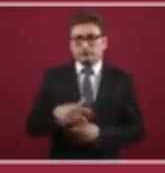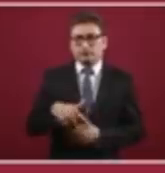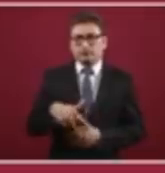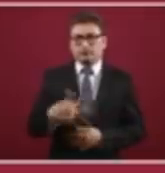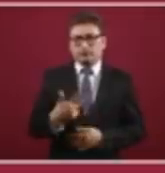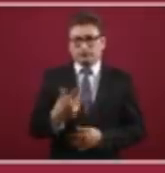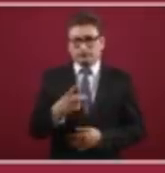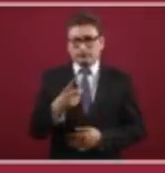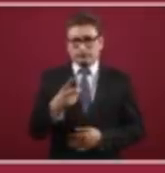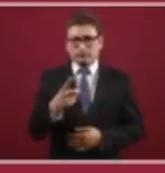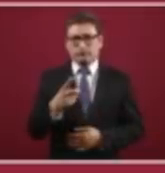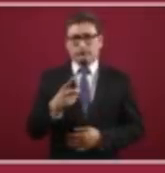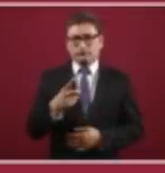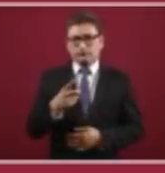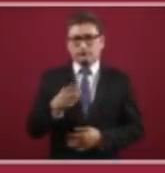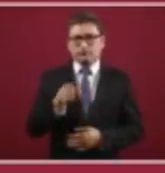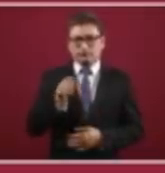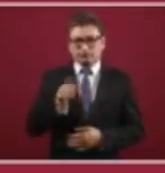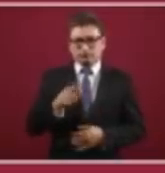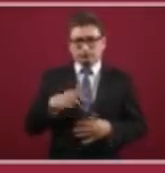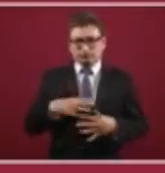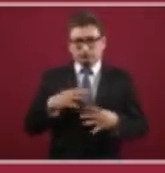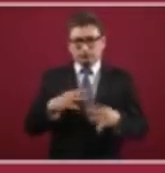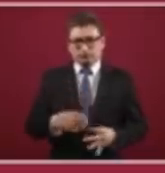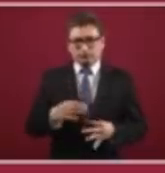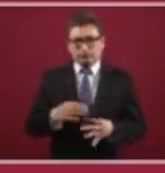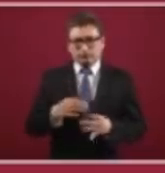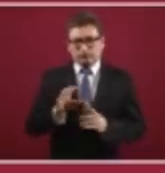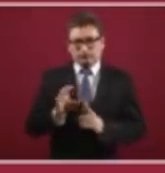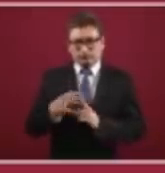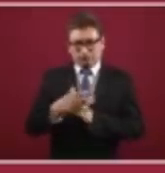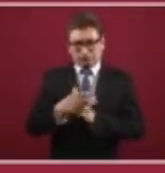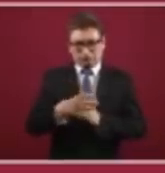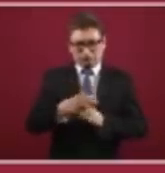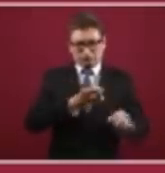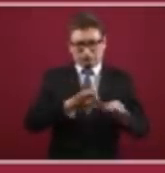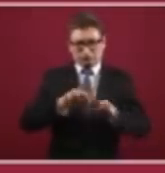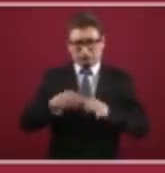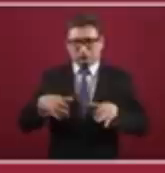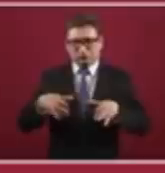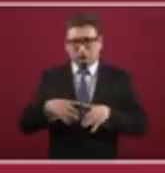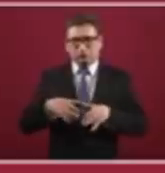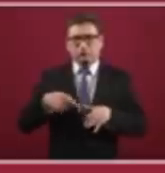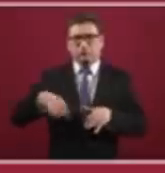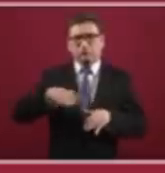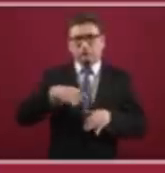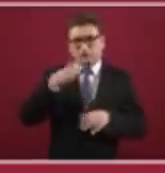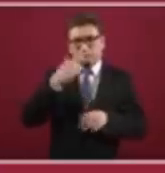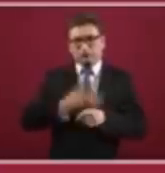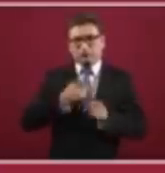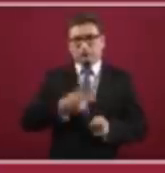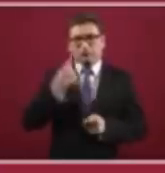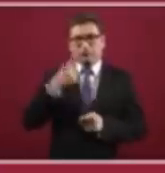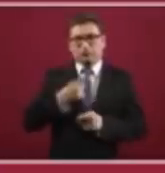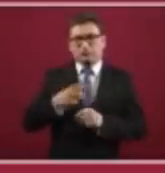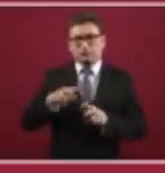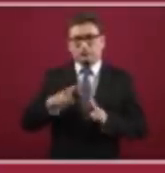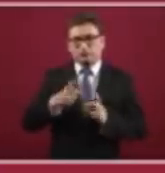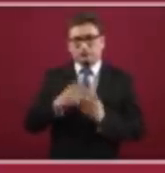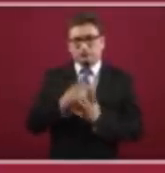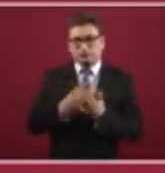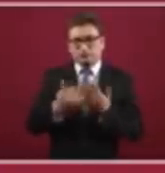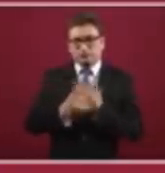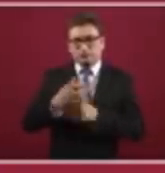diciembre donde se creó la fiscal presidencial para el caso de yocsina para a través de un